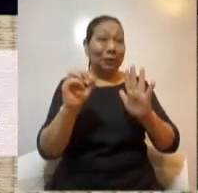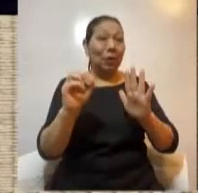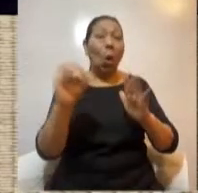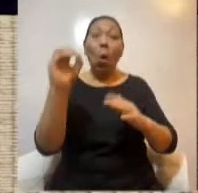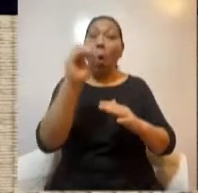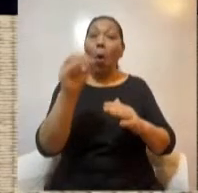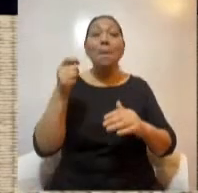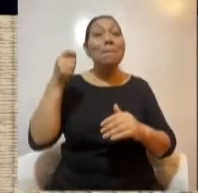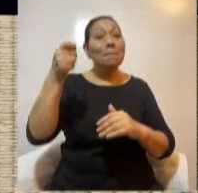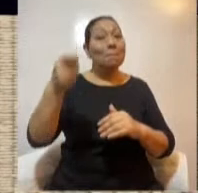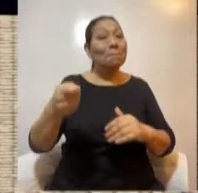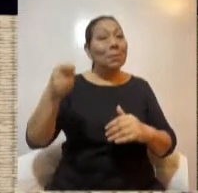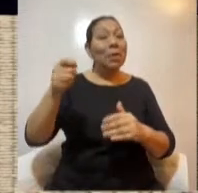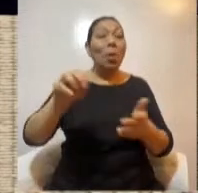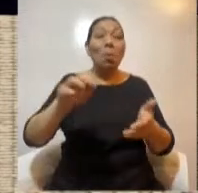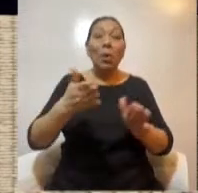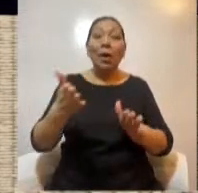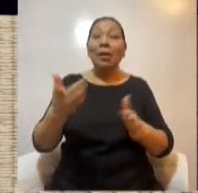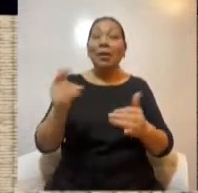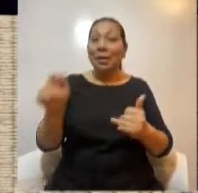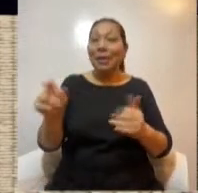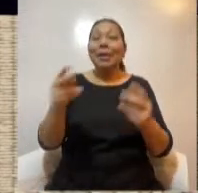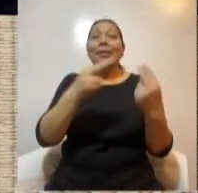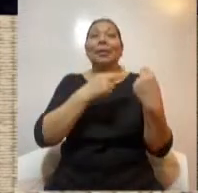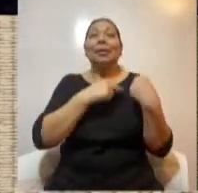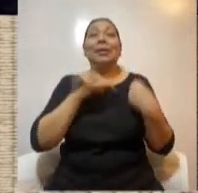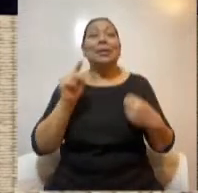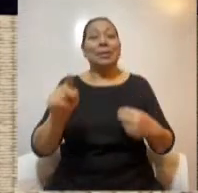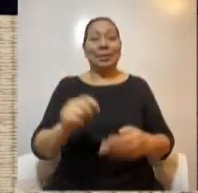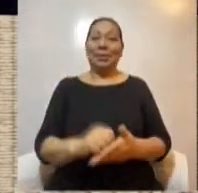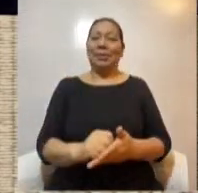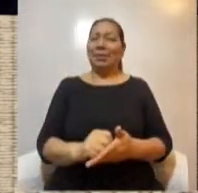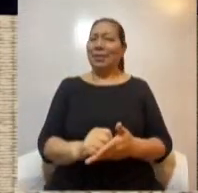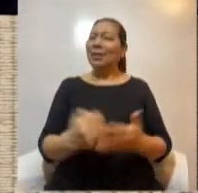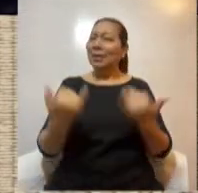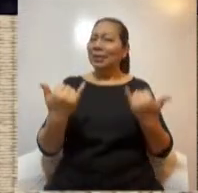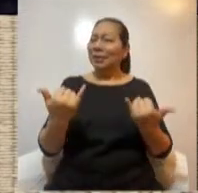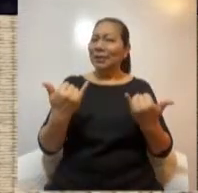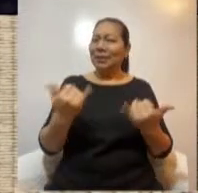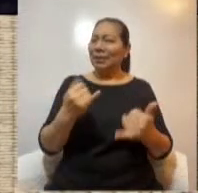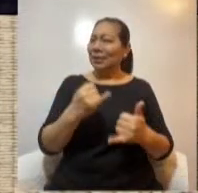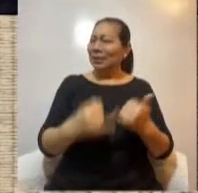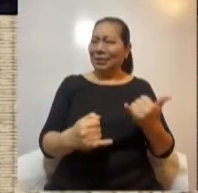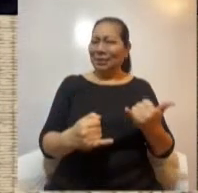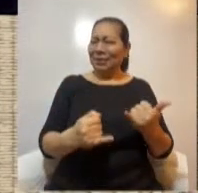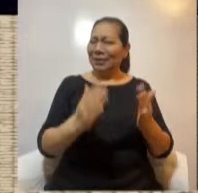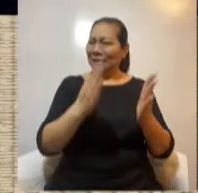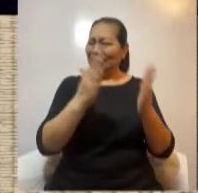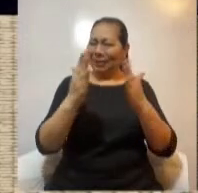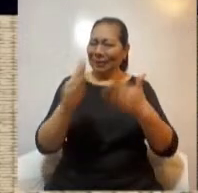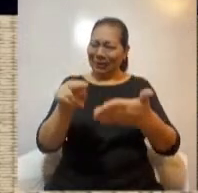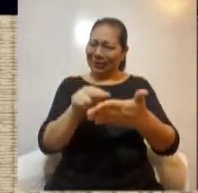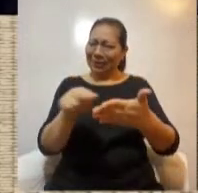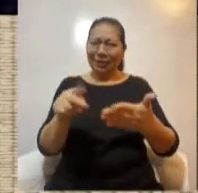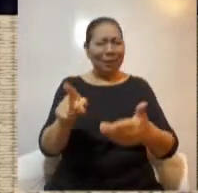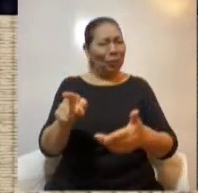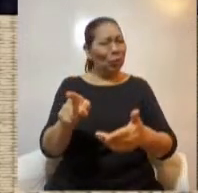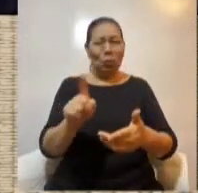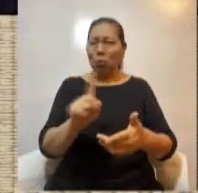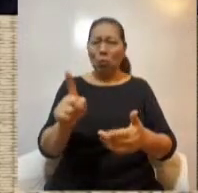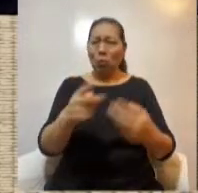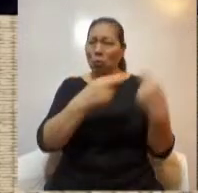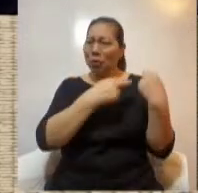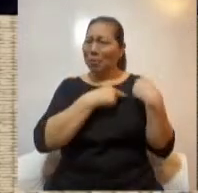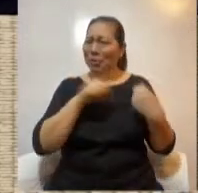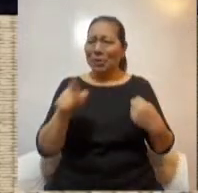60 años o pensionista fallecido que haya estado a cargo de éste. Entonces, este último extremo es el que se le aplica y le dicen, tú